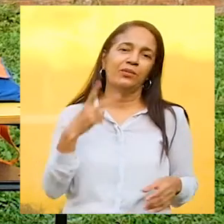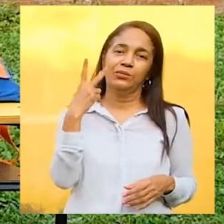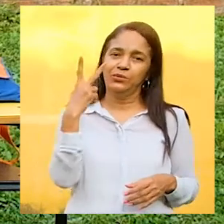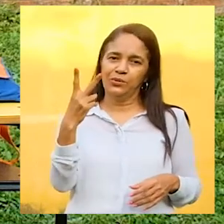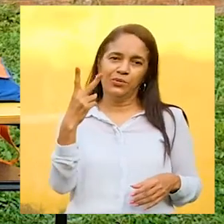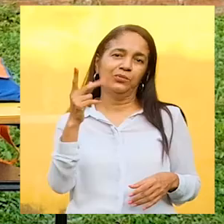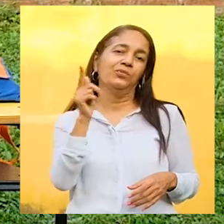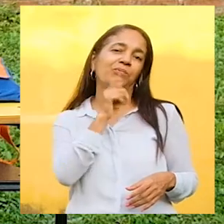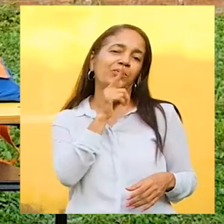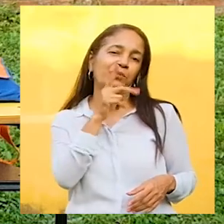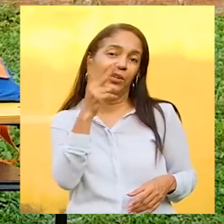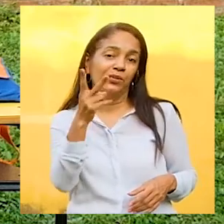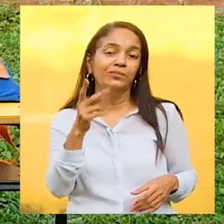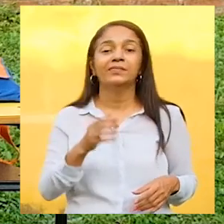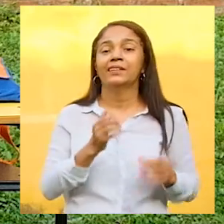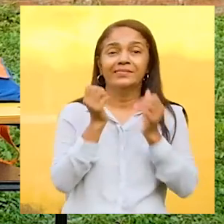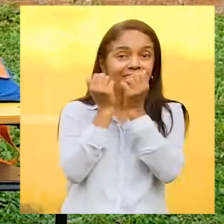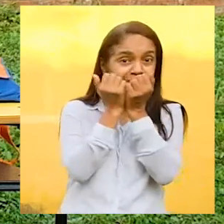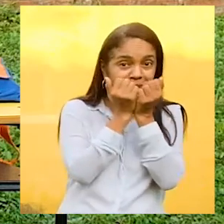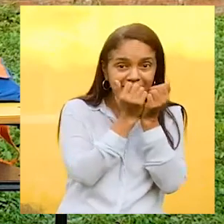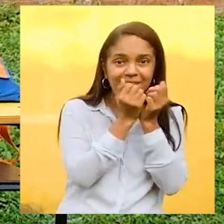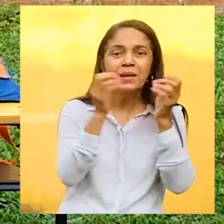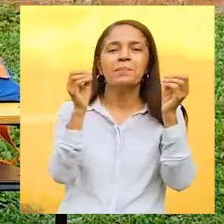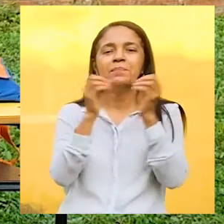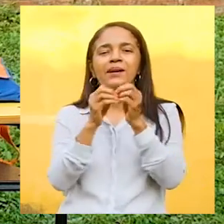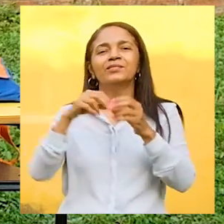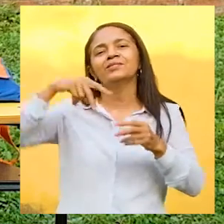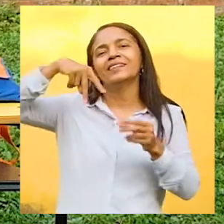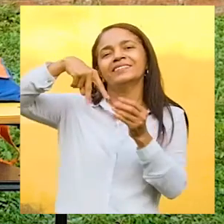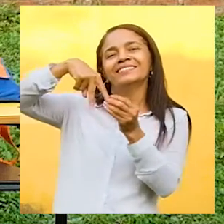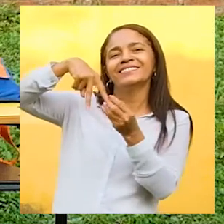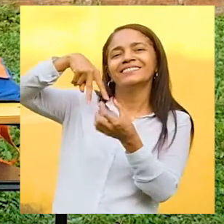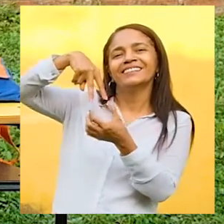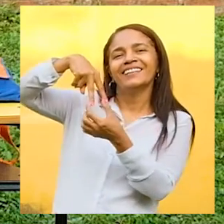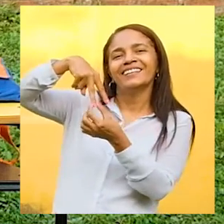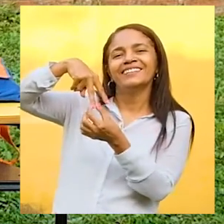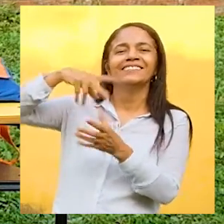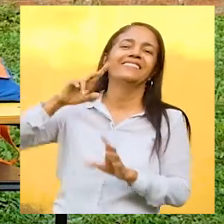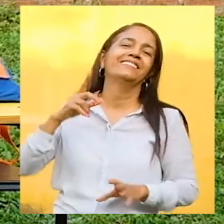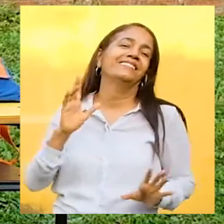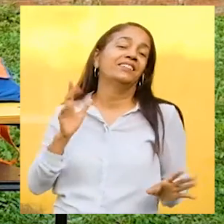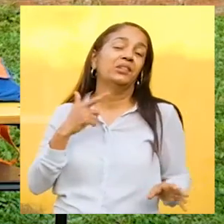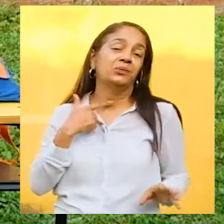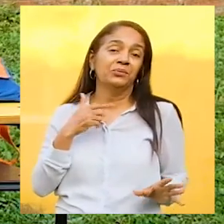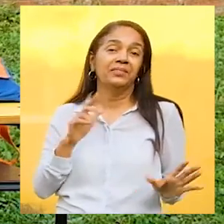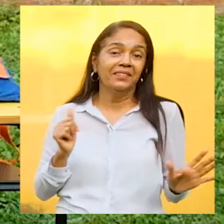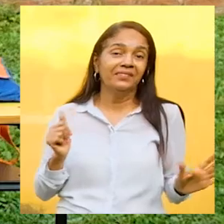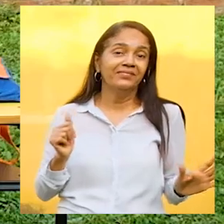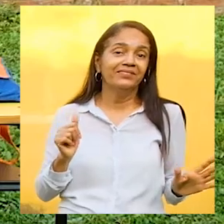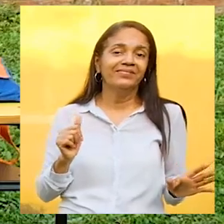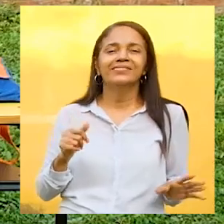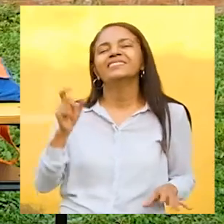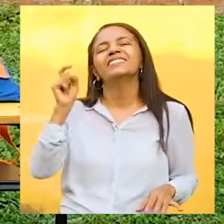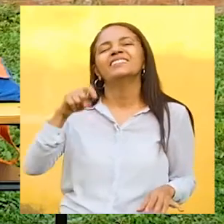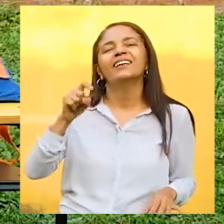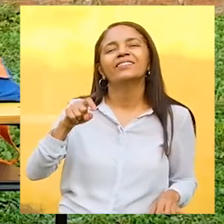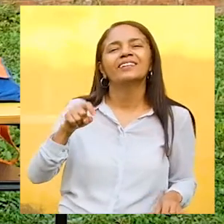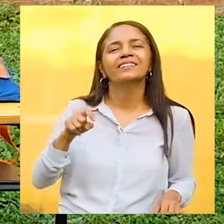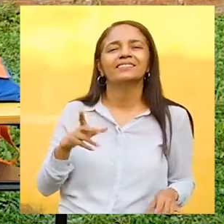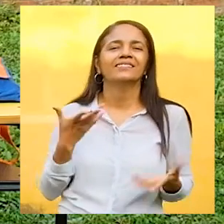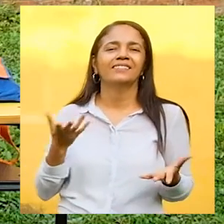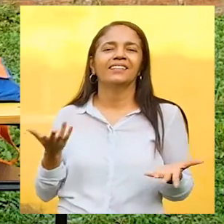dos ejemplos, una patilla y unas cerezas, ¿a quién no les gusta? Vamos a necesitar de nuestro